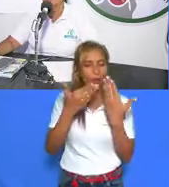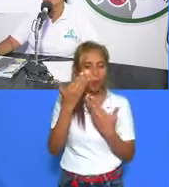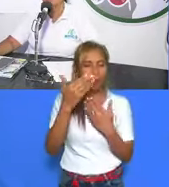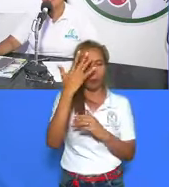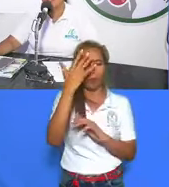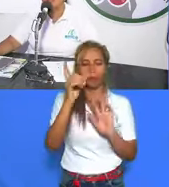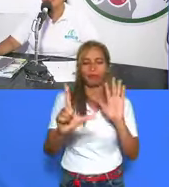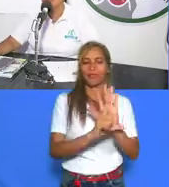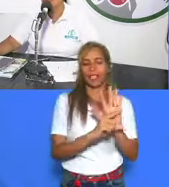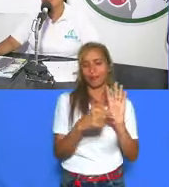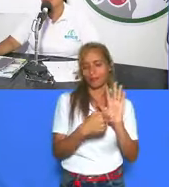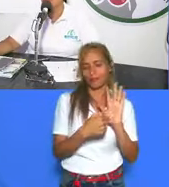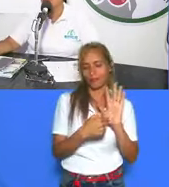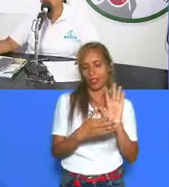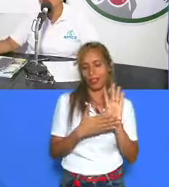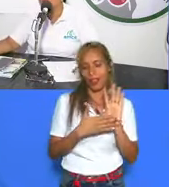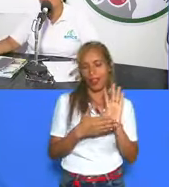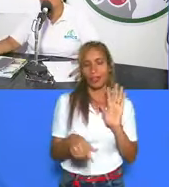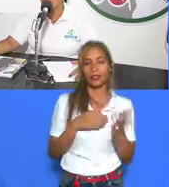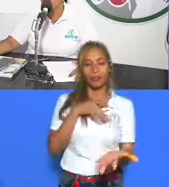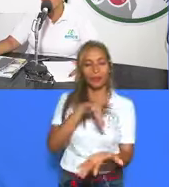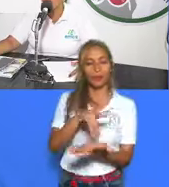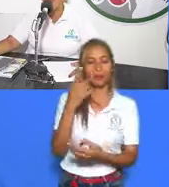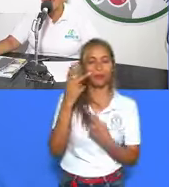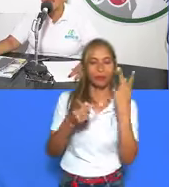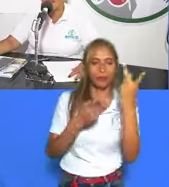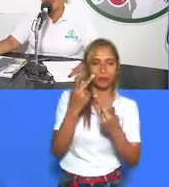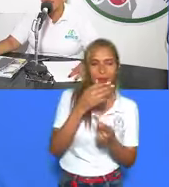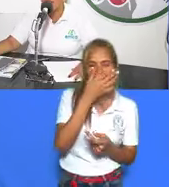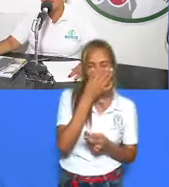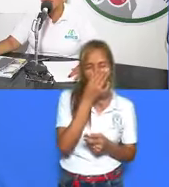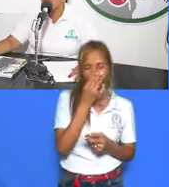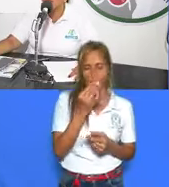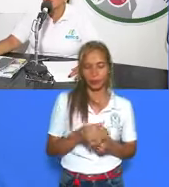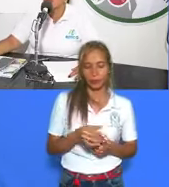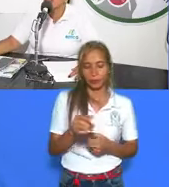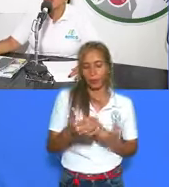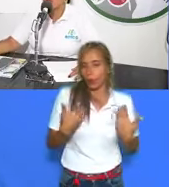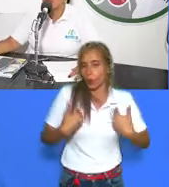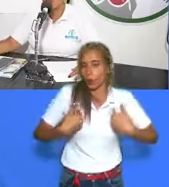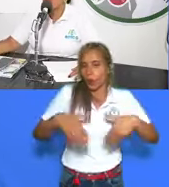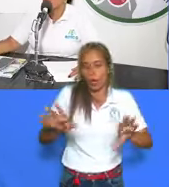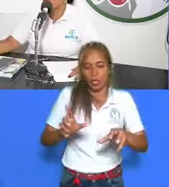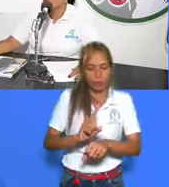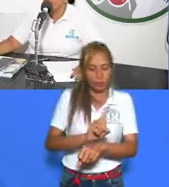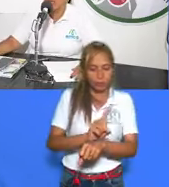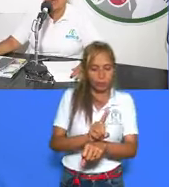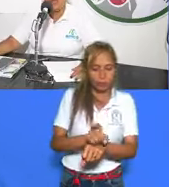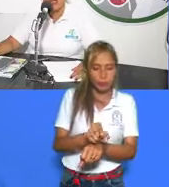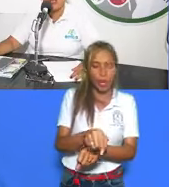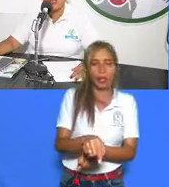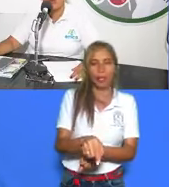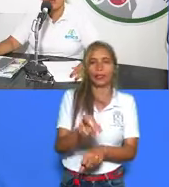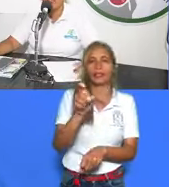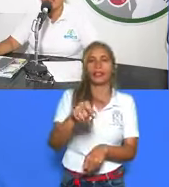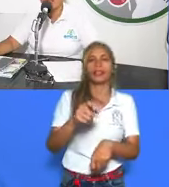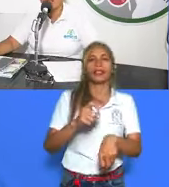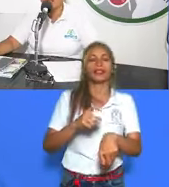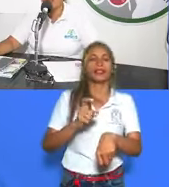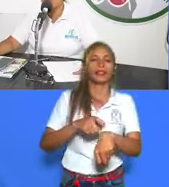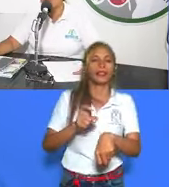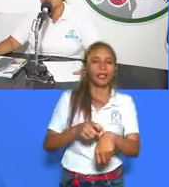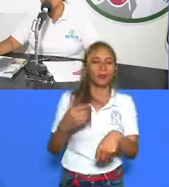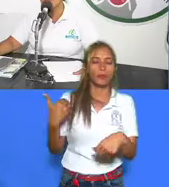Calarcá visita a los usuarios, porque pues todo, como cualquier equipo, tiene su vida útil, y que pues